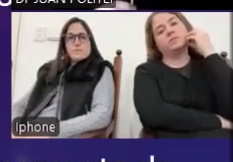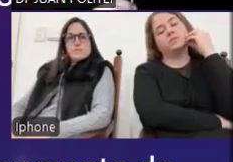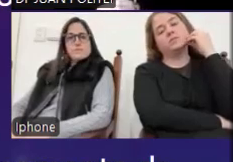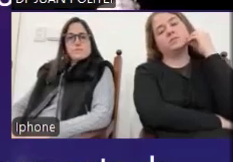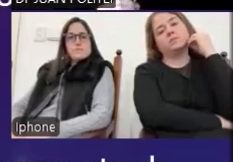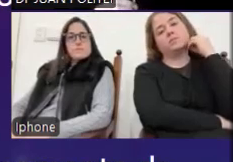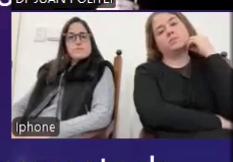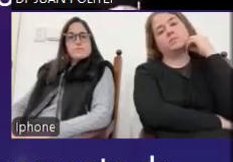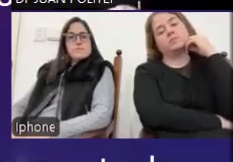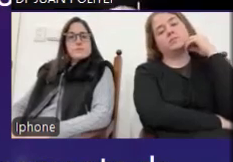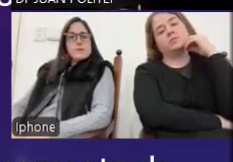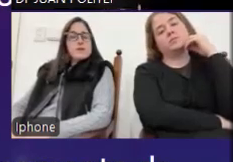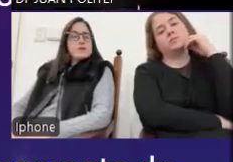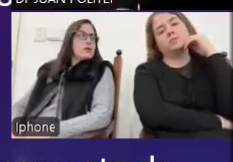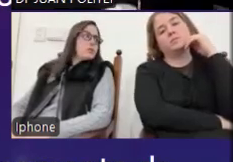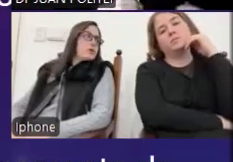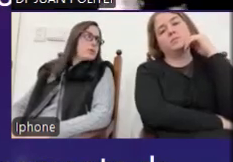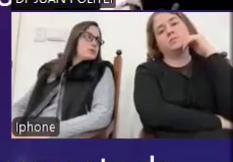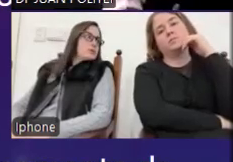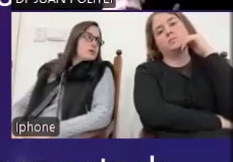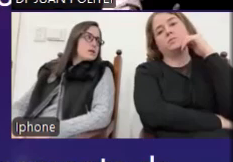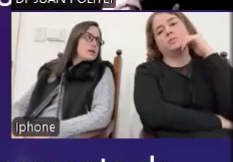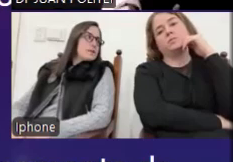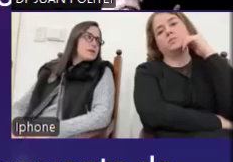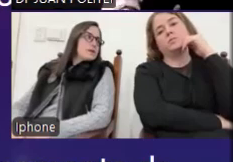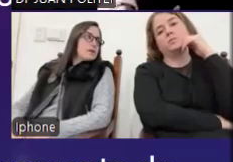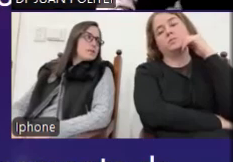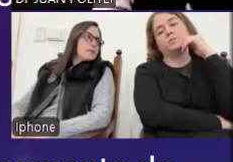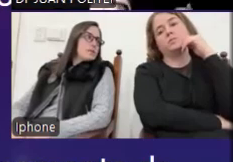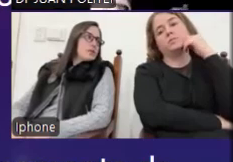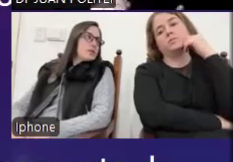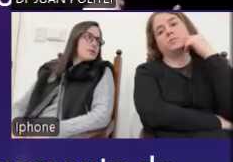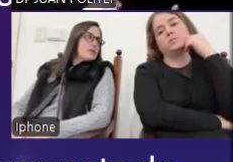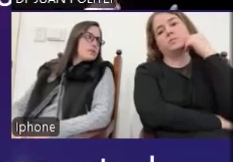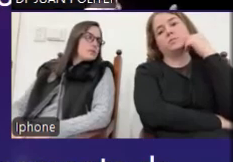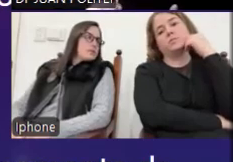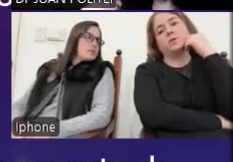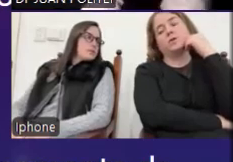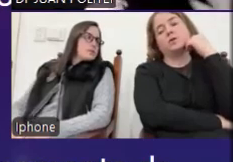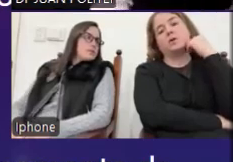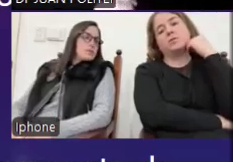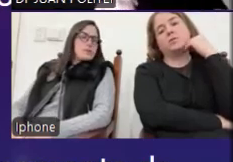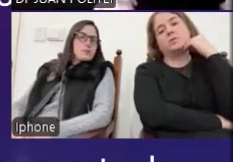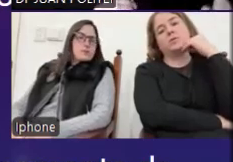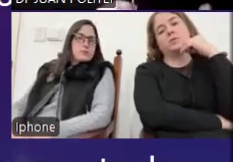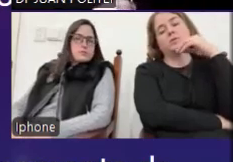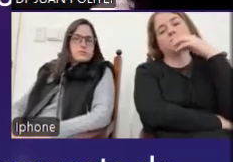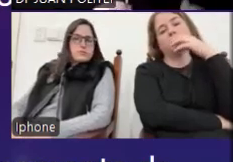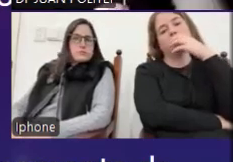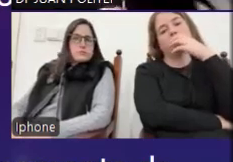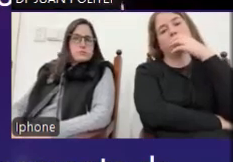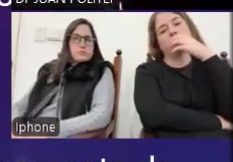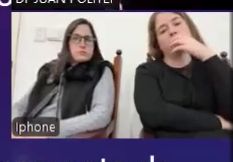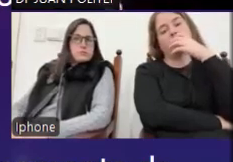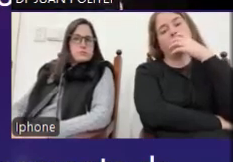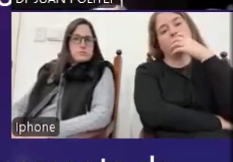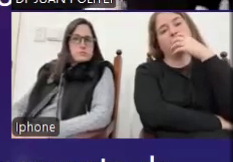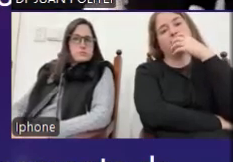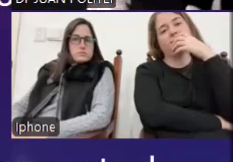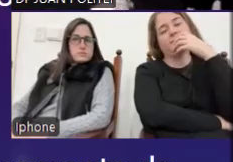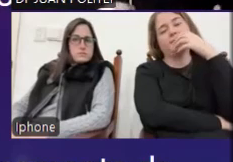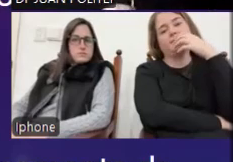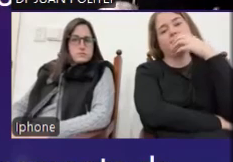protocolo. ¿Estamos? Y el hombre tampoco. El hombre no queda embarazado, ¿vieron? Habitual. Pero el hombre que está en